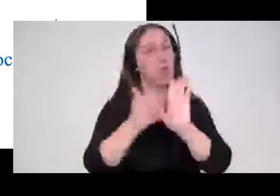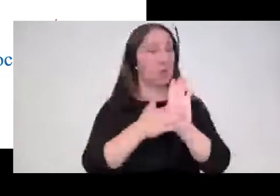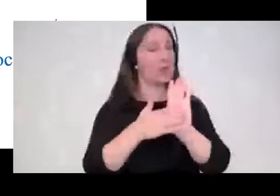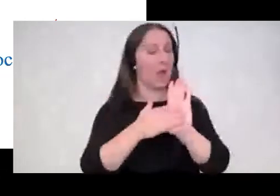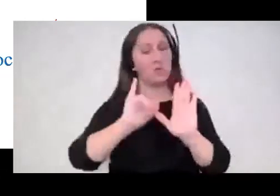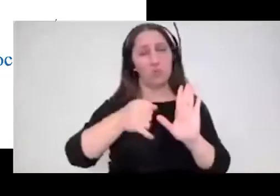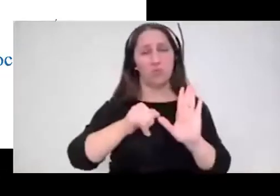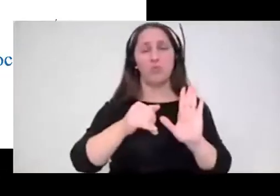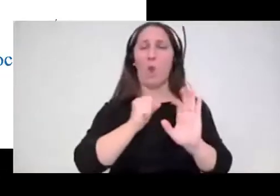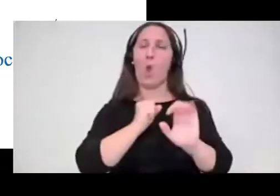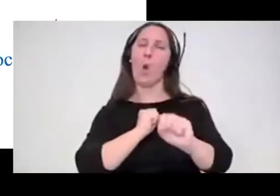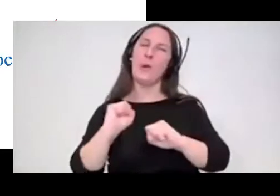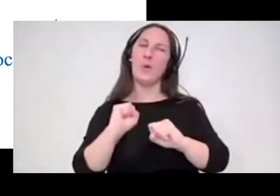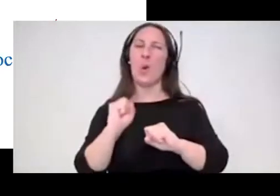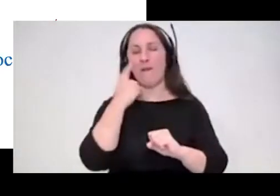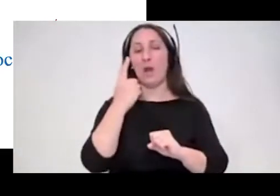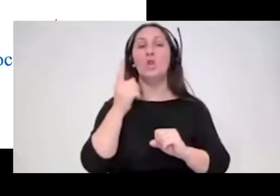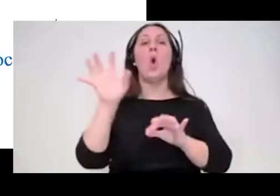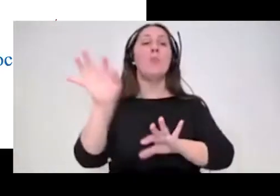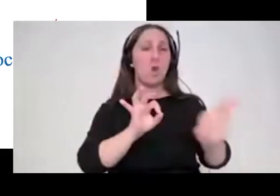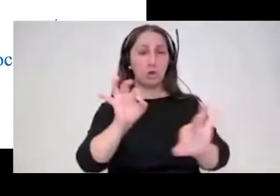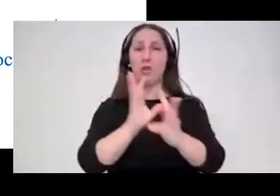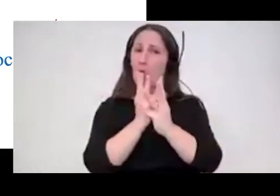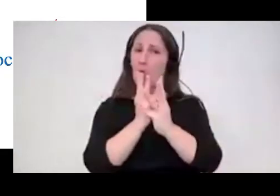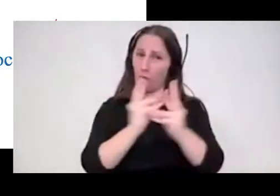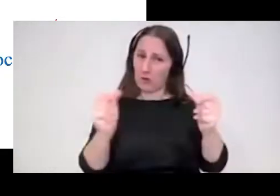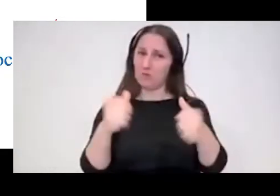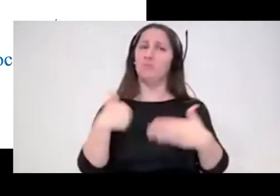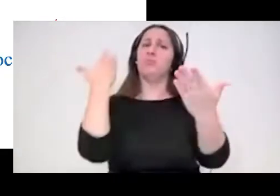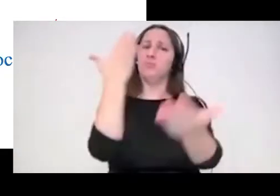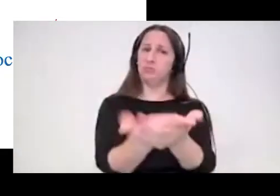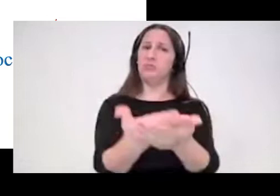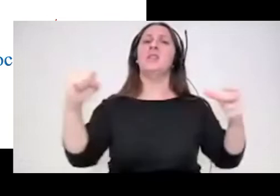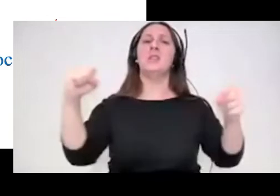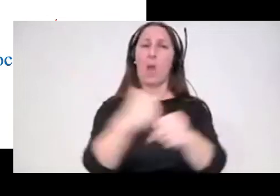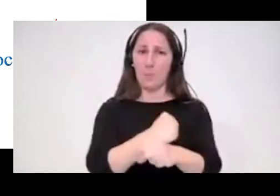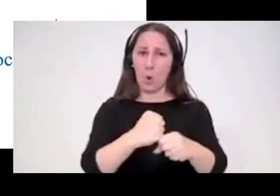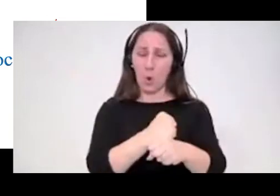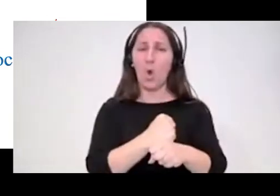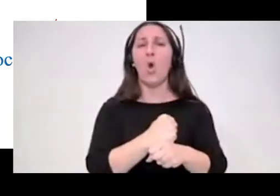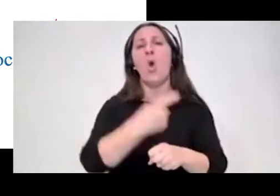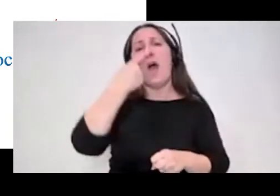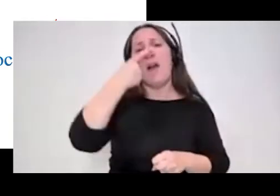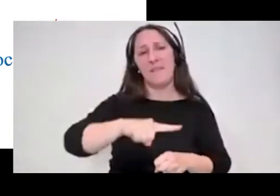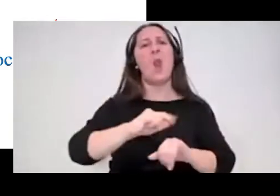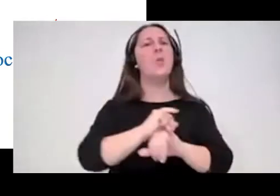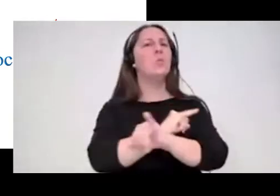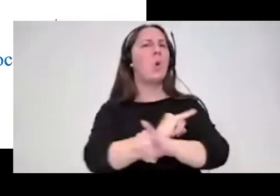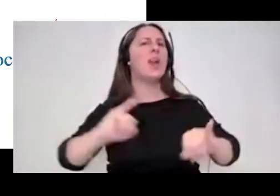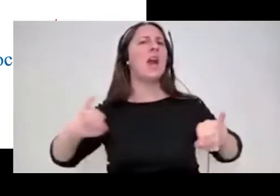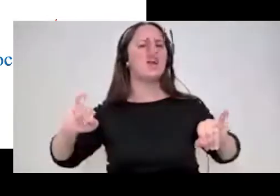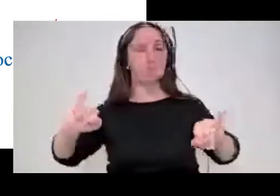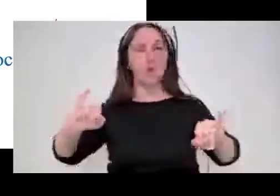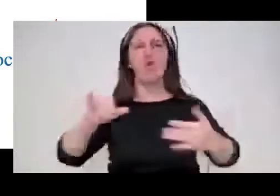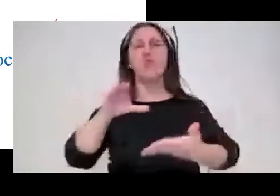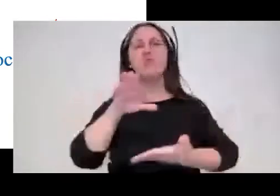el proyecto, se aprobó el proyecto y hasta terminamos haciendo una publicación de ese